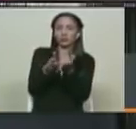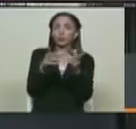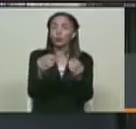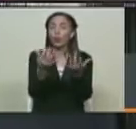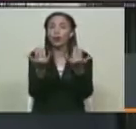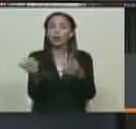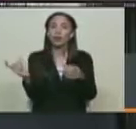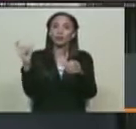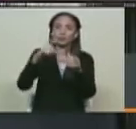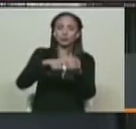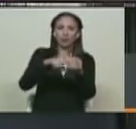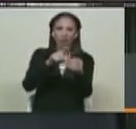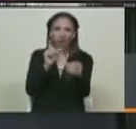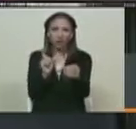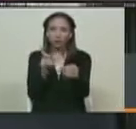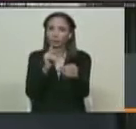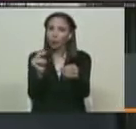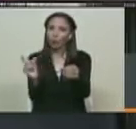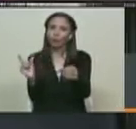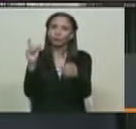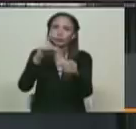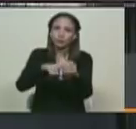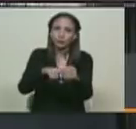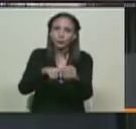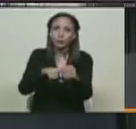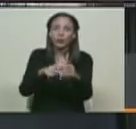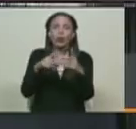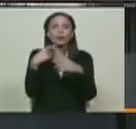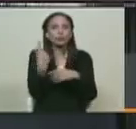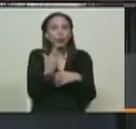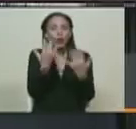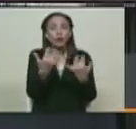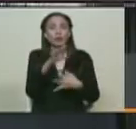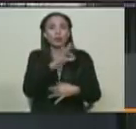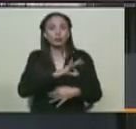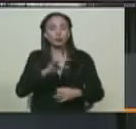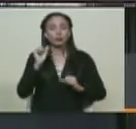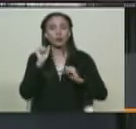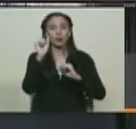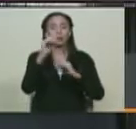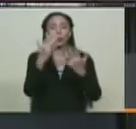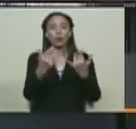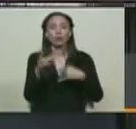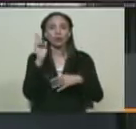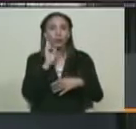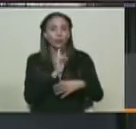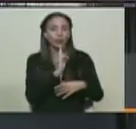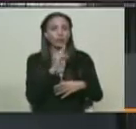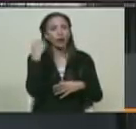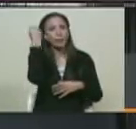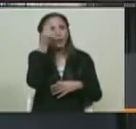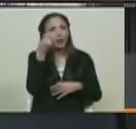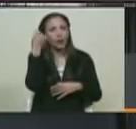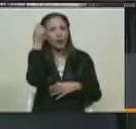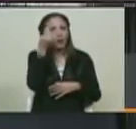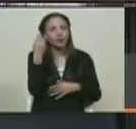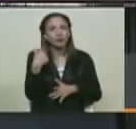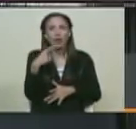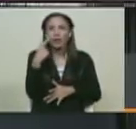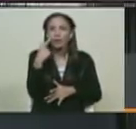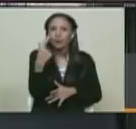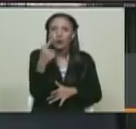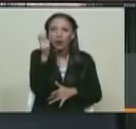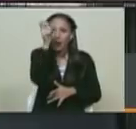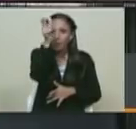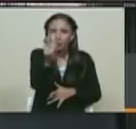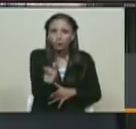incluyendo a todos, a todas. Solo el socialismo bolivariano incluye y piensa y toma en cuenta a